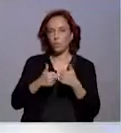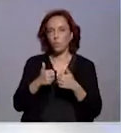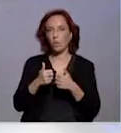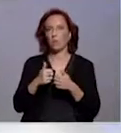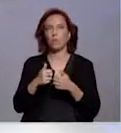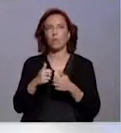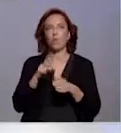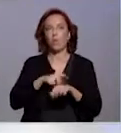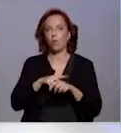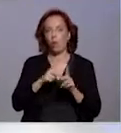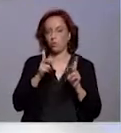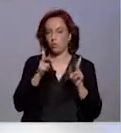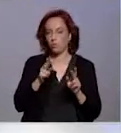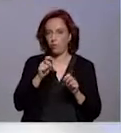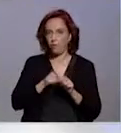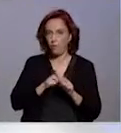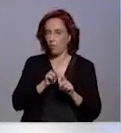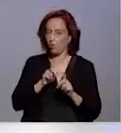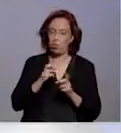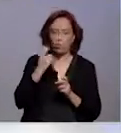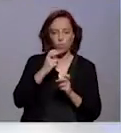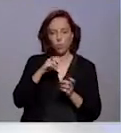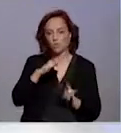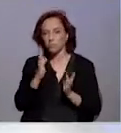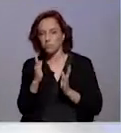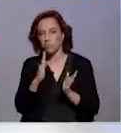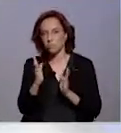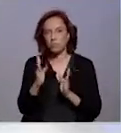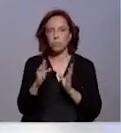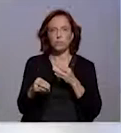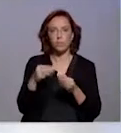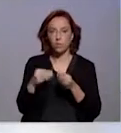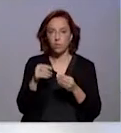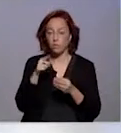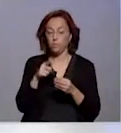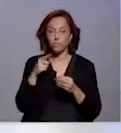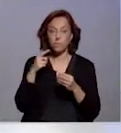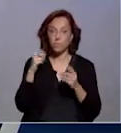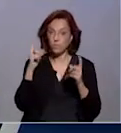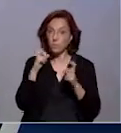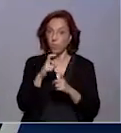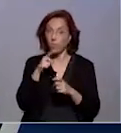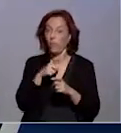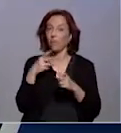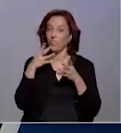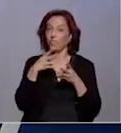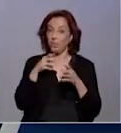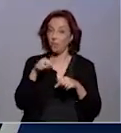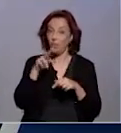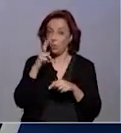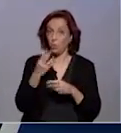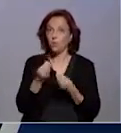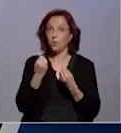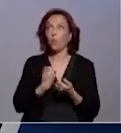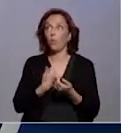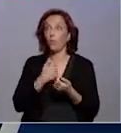determinados horarios a veces tienen que ir buscando la vuelta eso es muy difícil de articular es uno de los desafíos que tenemos por delante en el uruguay no decir cómo